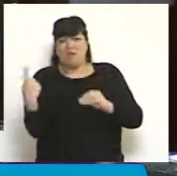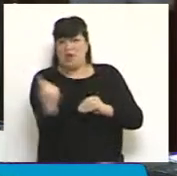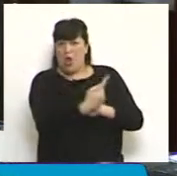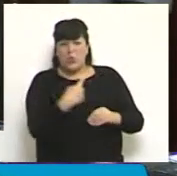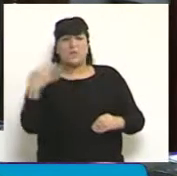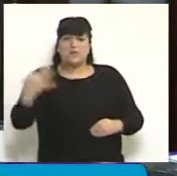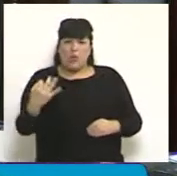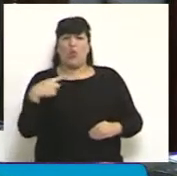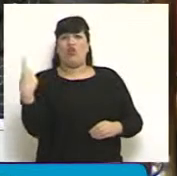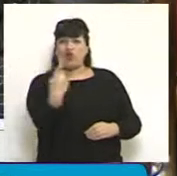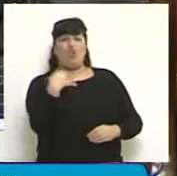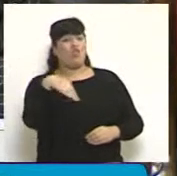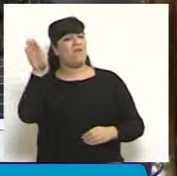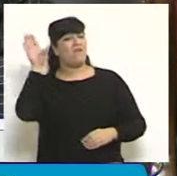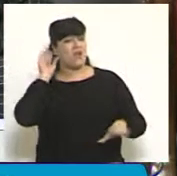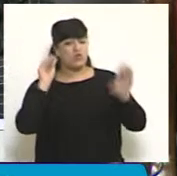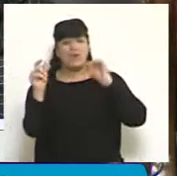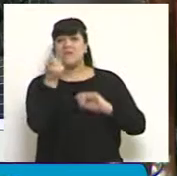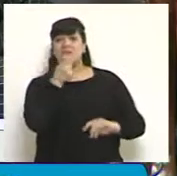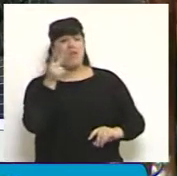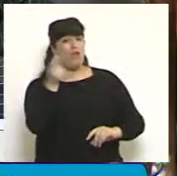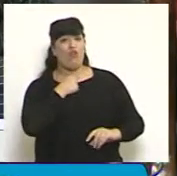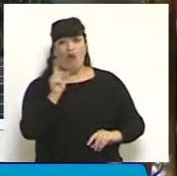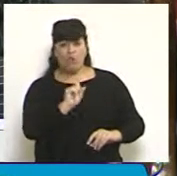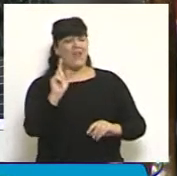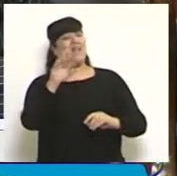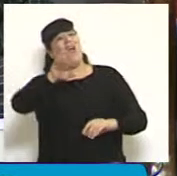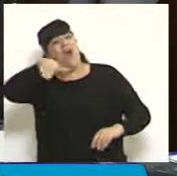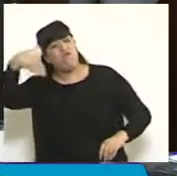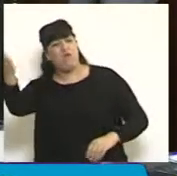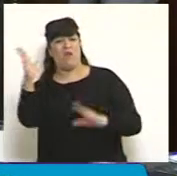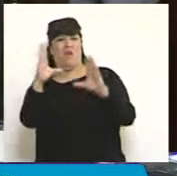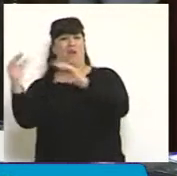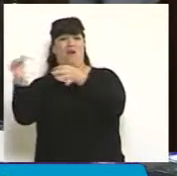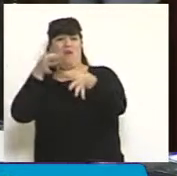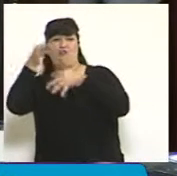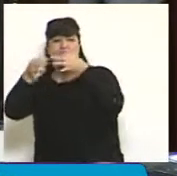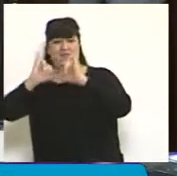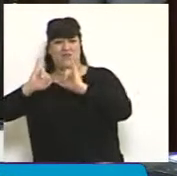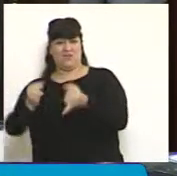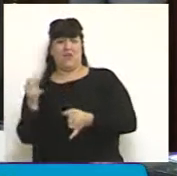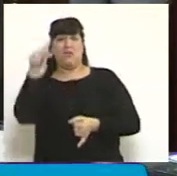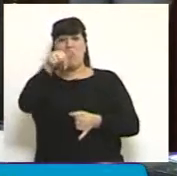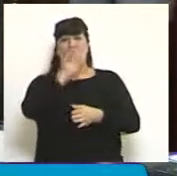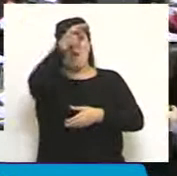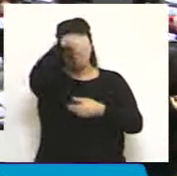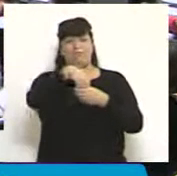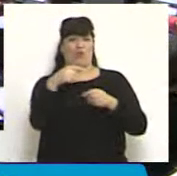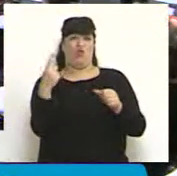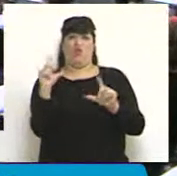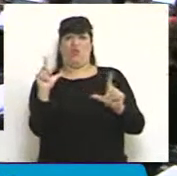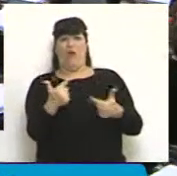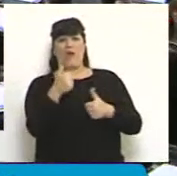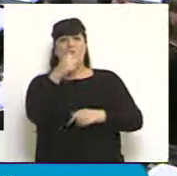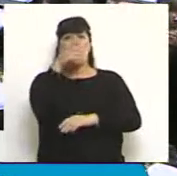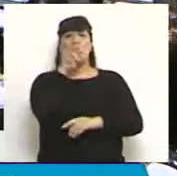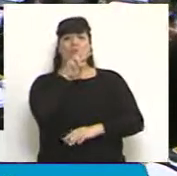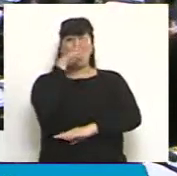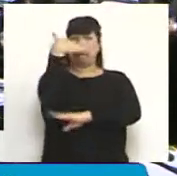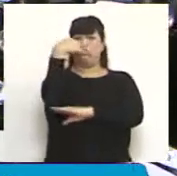bueno que escuchemos. Y si no queremos escuchar, salgamos afuera a conversar, pero No puede ella estar hablando cuando todos